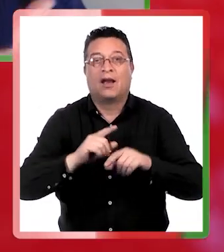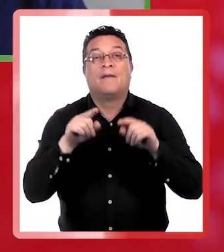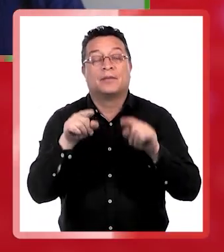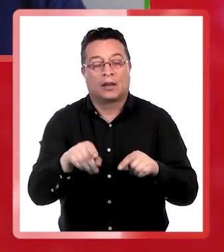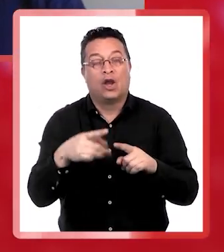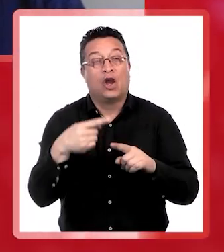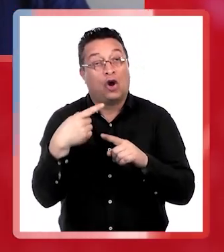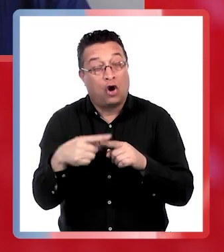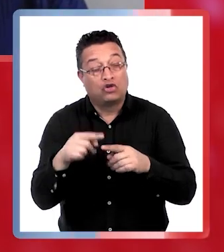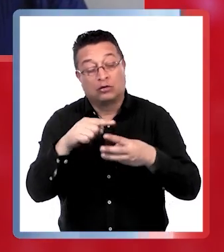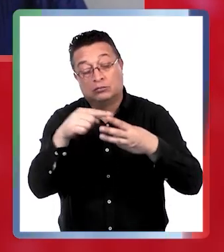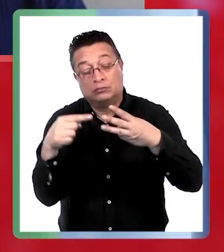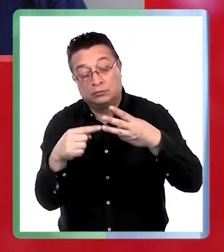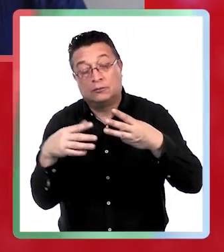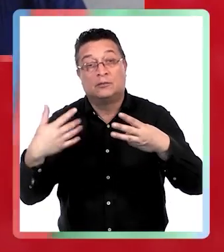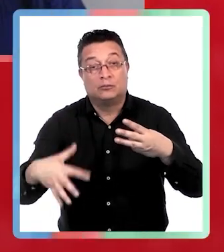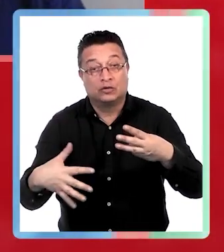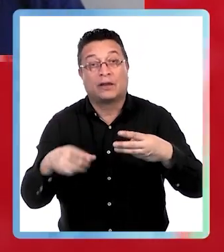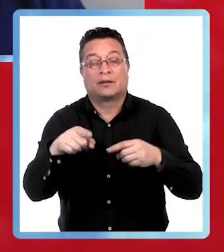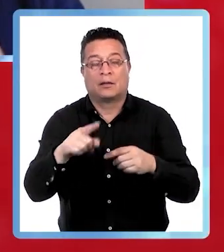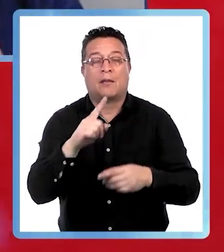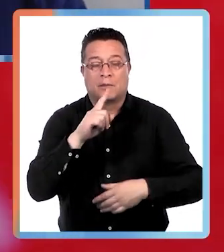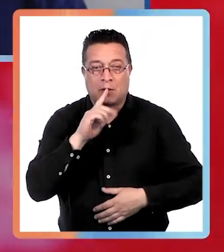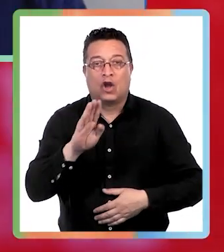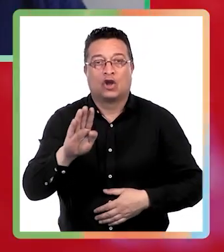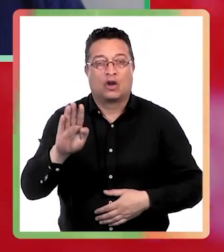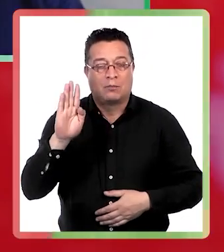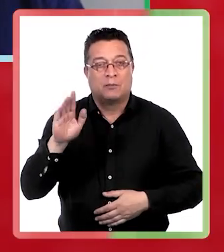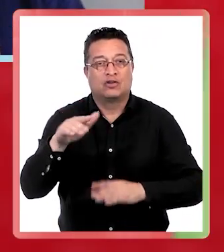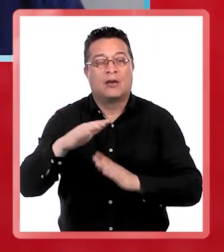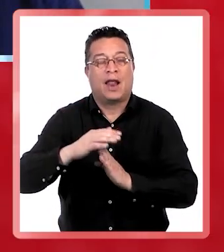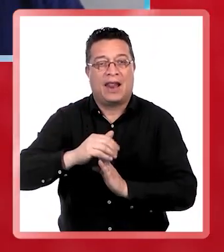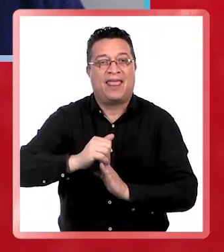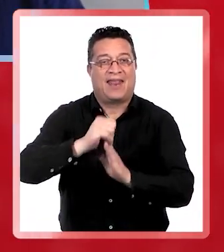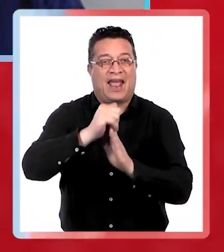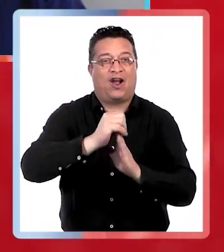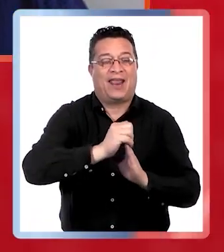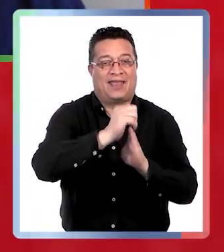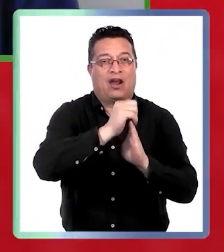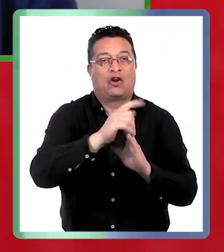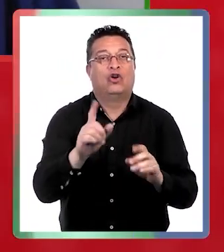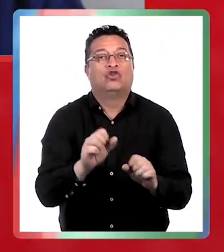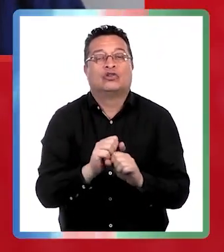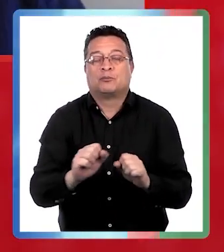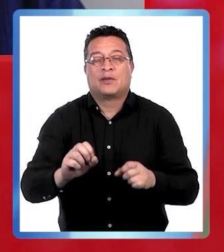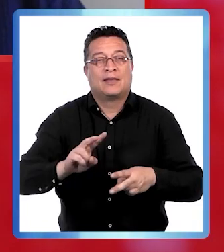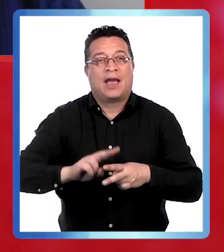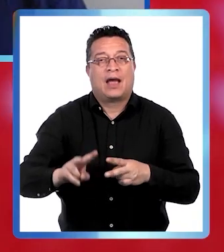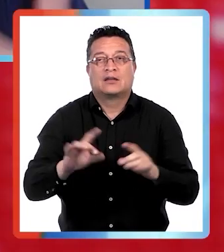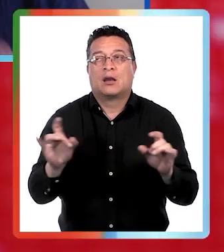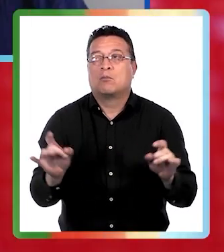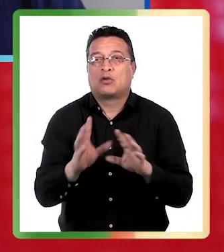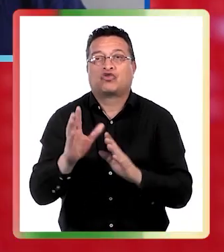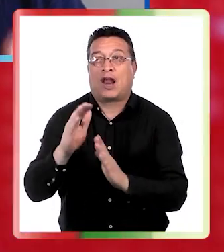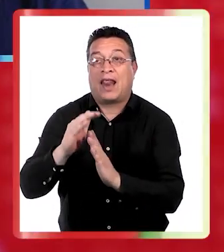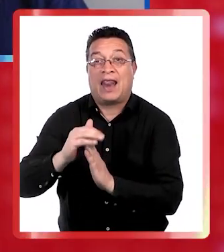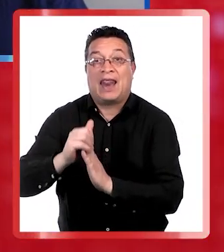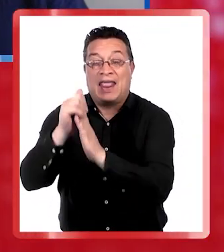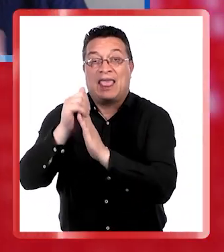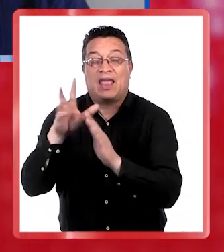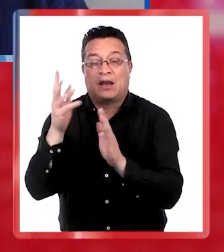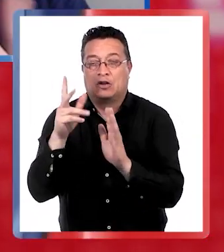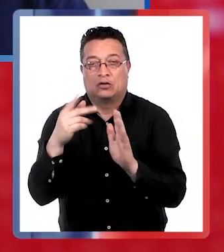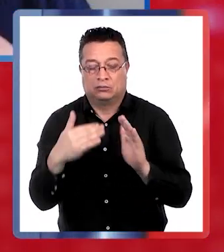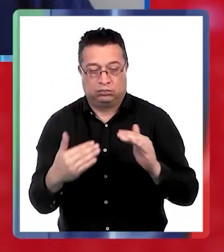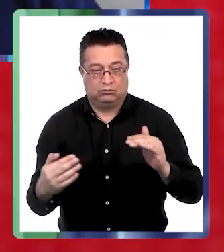importante para llegar a ser una organización inclusiva es el compromiso de los liderazgos. No se puede hacer nada si los líderes o las